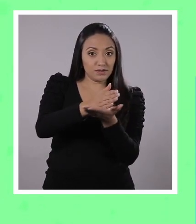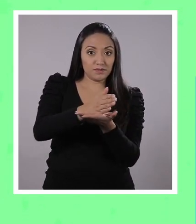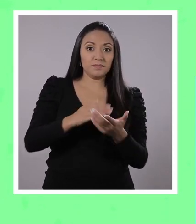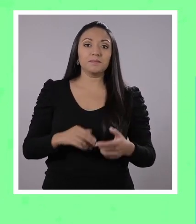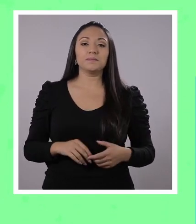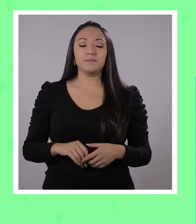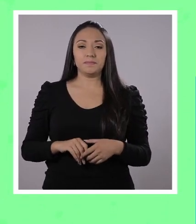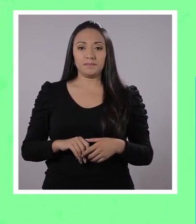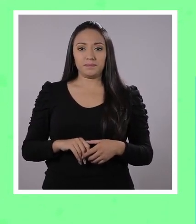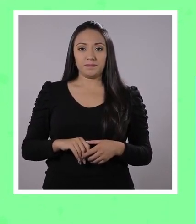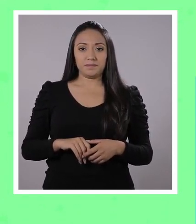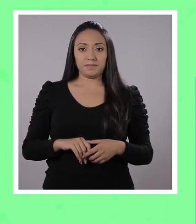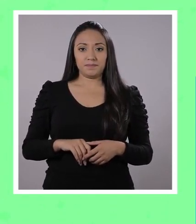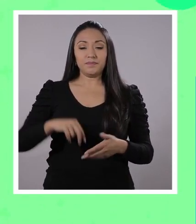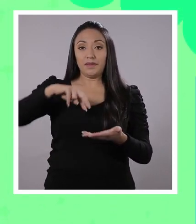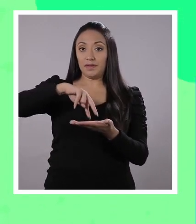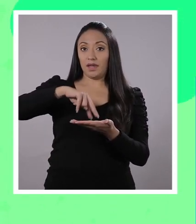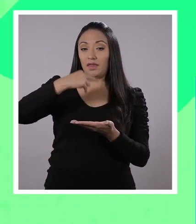Cuchillo.